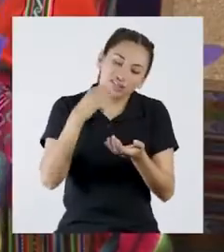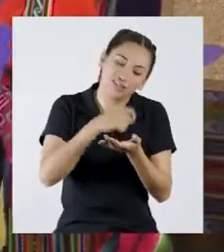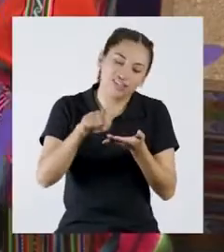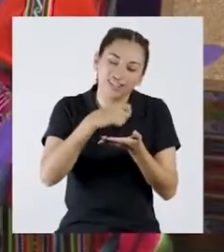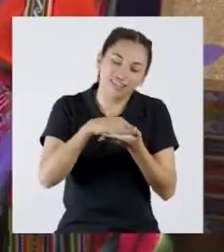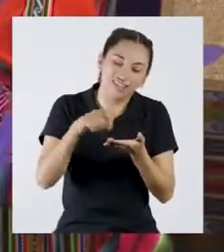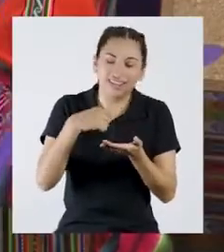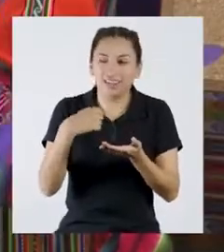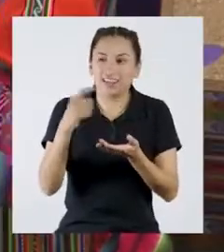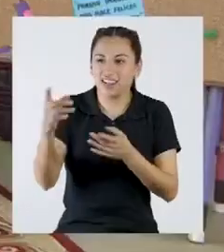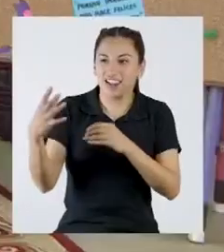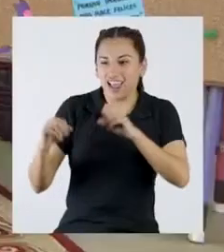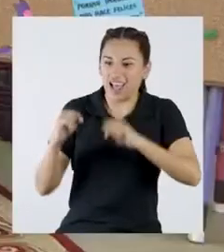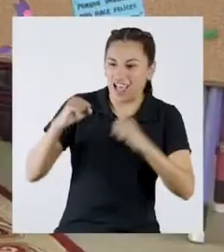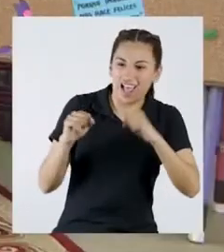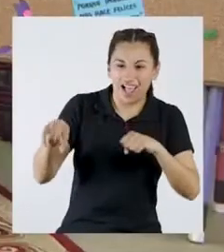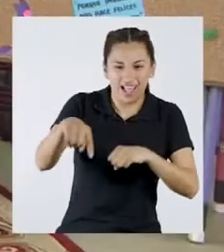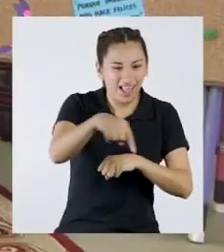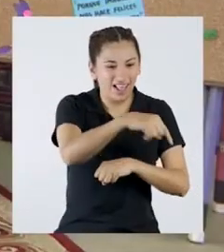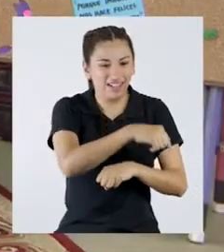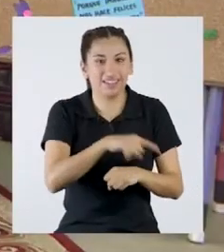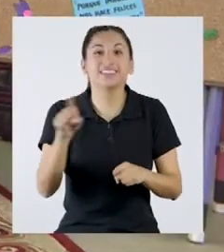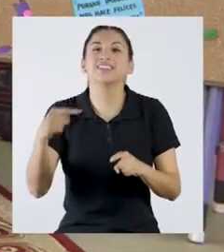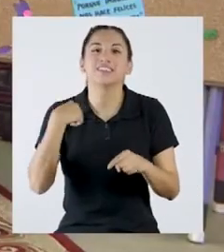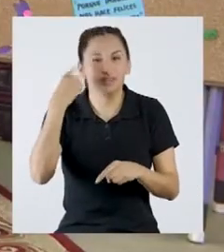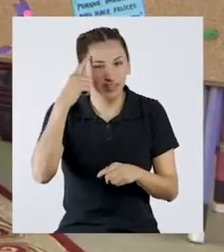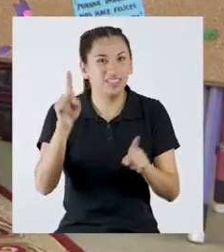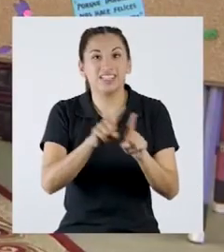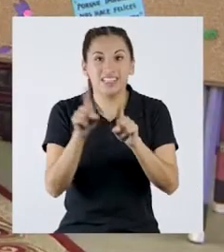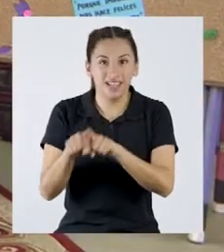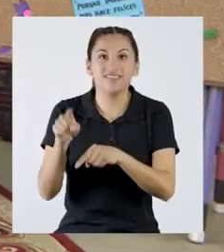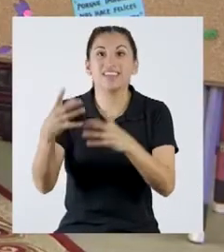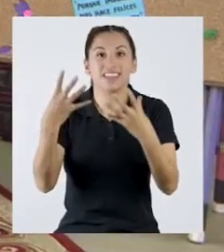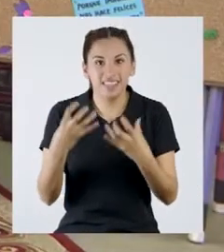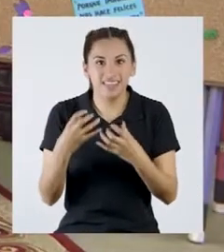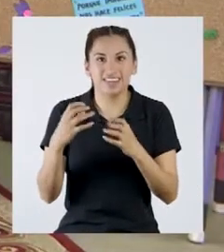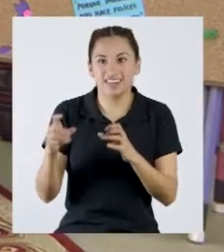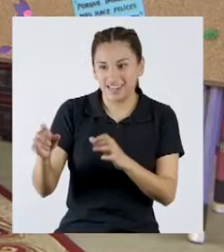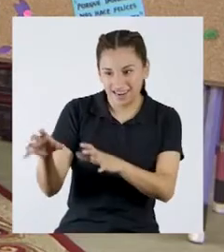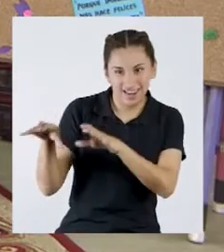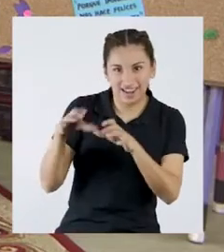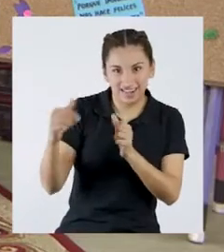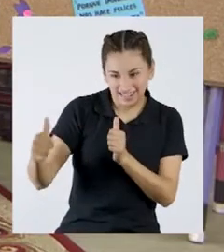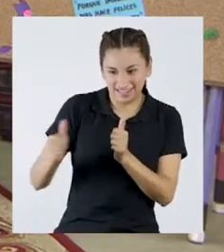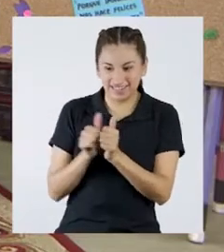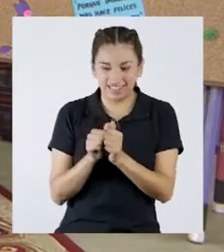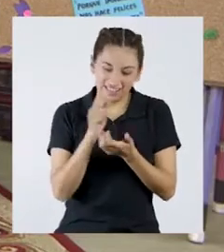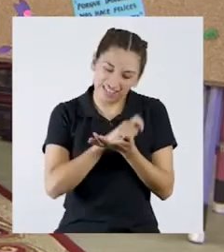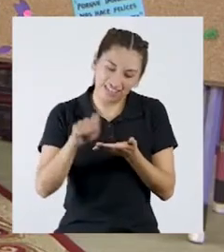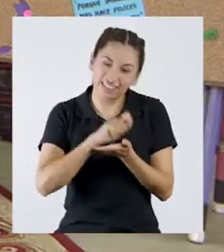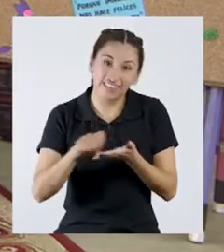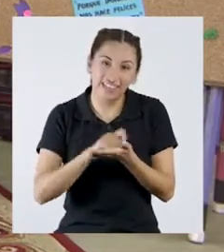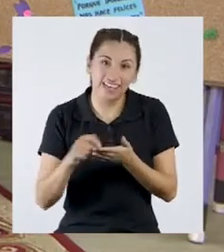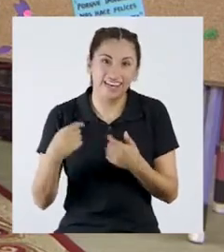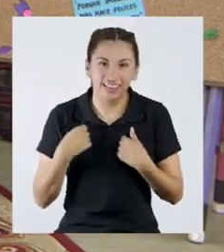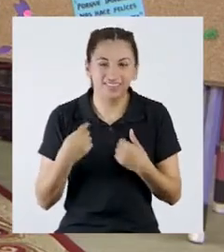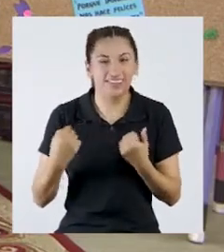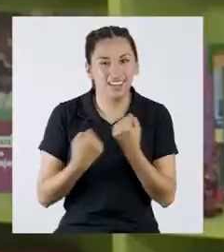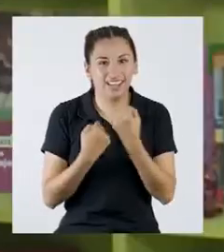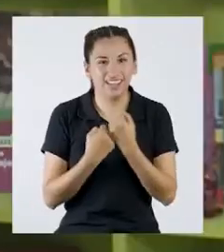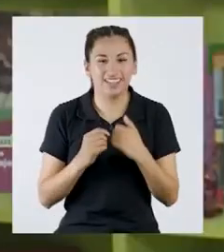haciendo mis tareas. Parece que también quiere hacer diversas tareas conmigo. Sí,